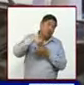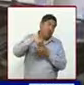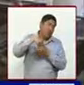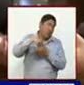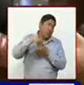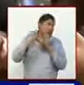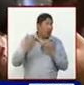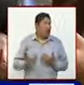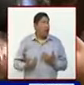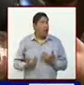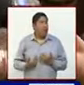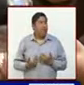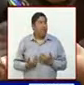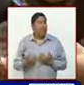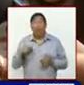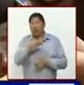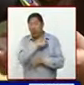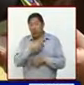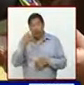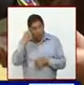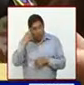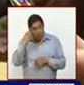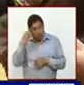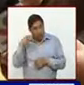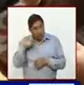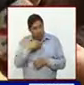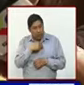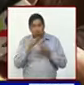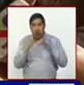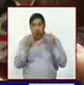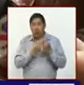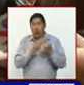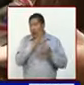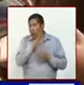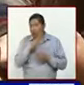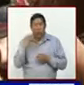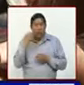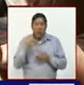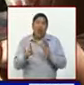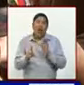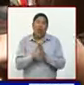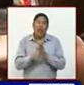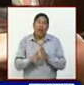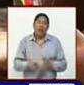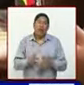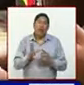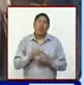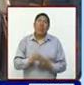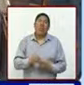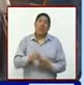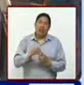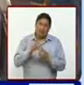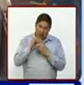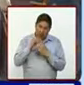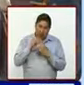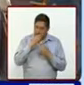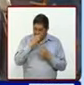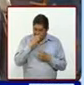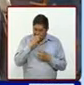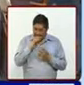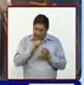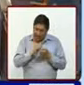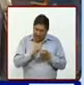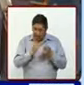En este momento lo que nosotros planteamos desde la bancada de Comunidad Ciudadana es que podamos tener una ley de excepción. La ley de excepción nos va a permitir hacer